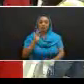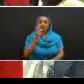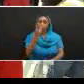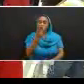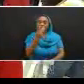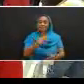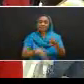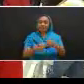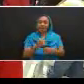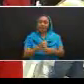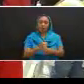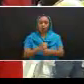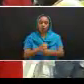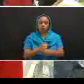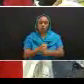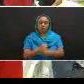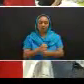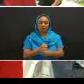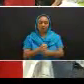los pastores.